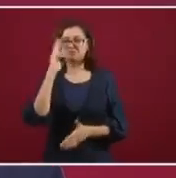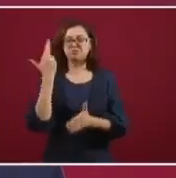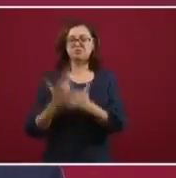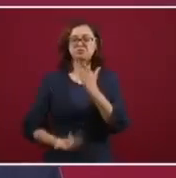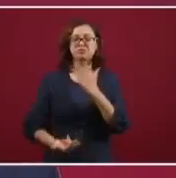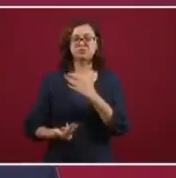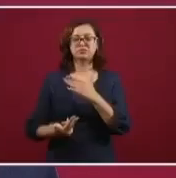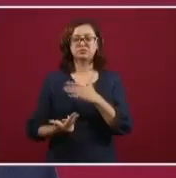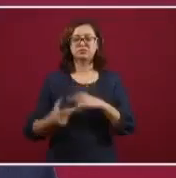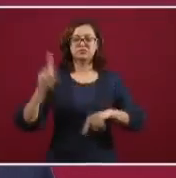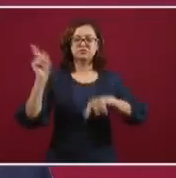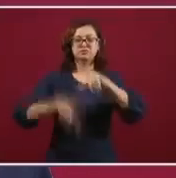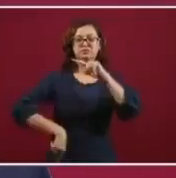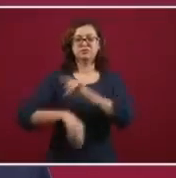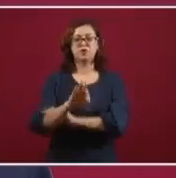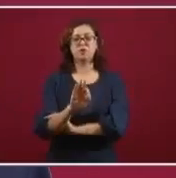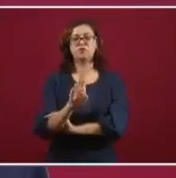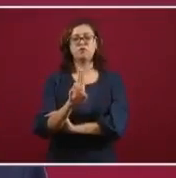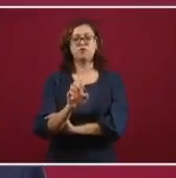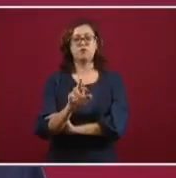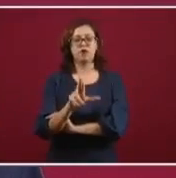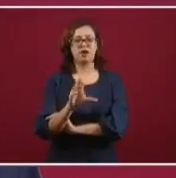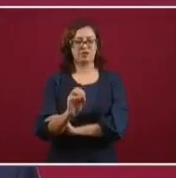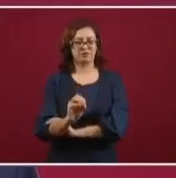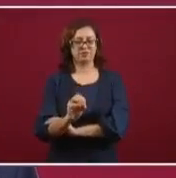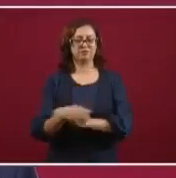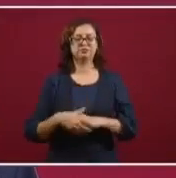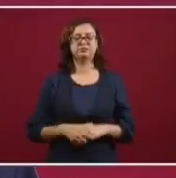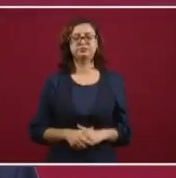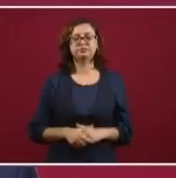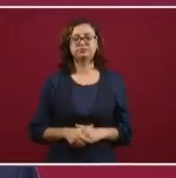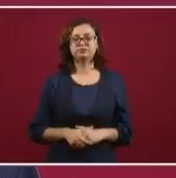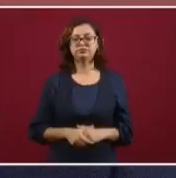para desaforarme.